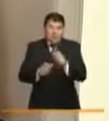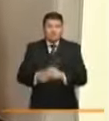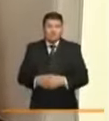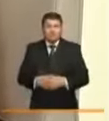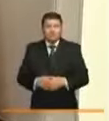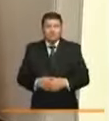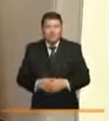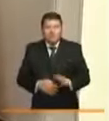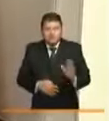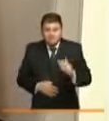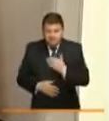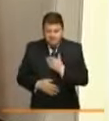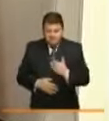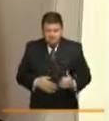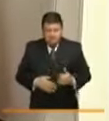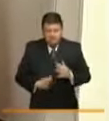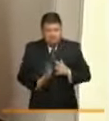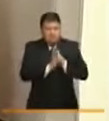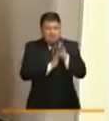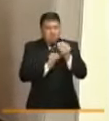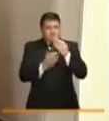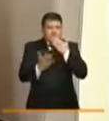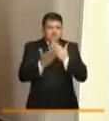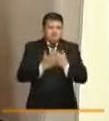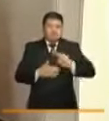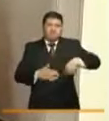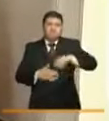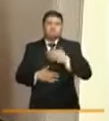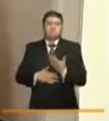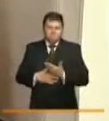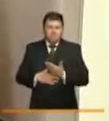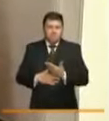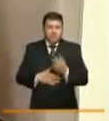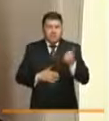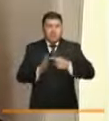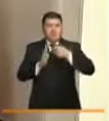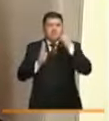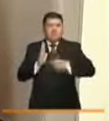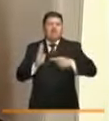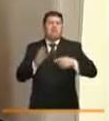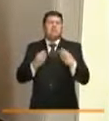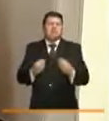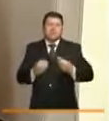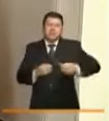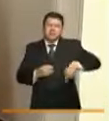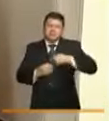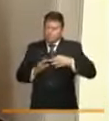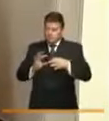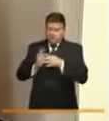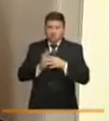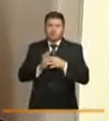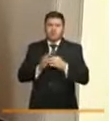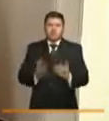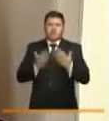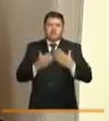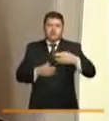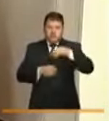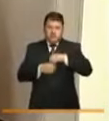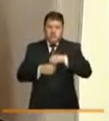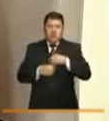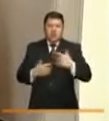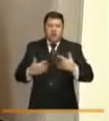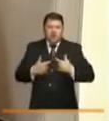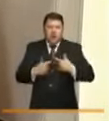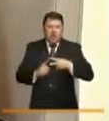Y quiero hacer un anuncio, presidente, y le agradezco también esa autorización suya para la unidad, los beneficiarios de la unidad